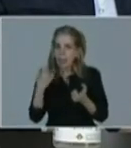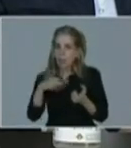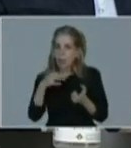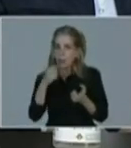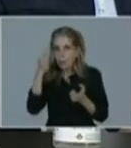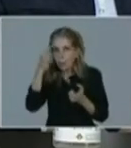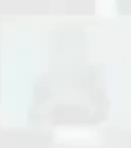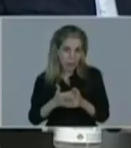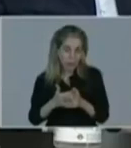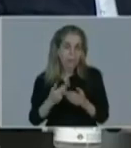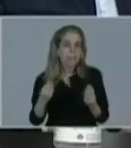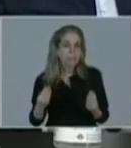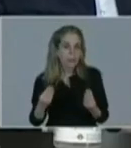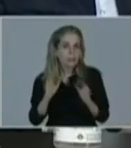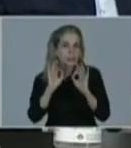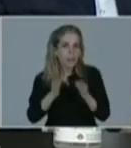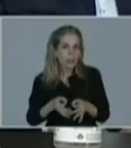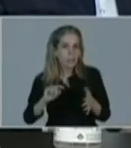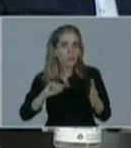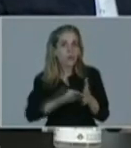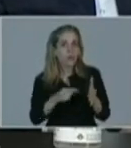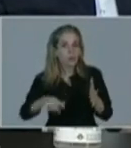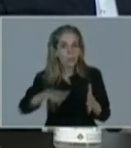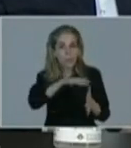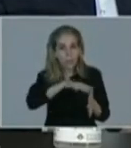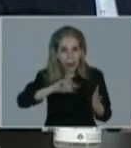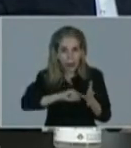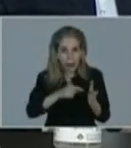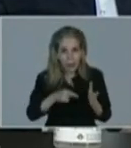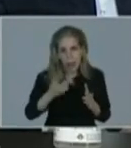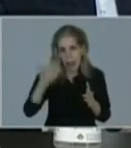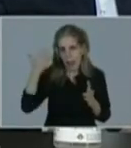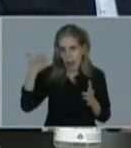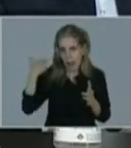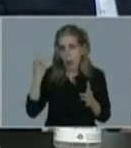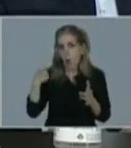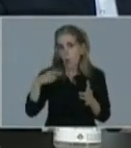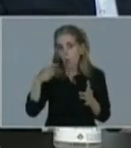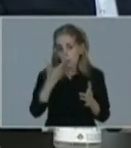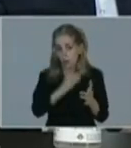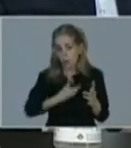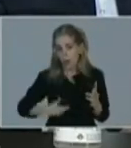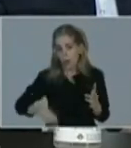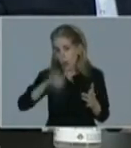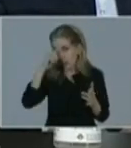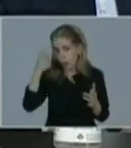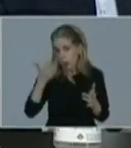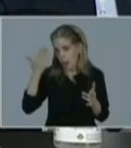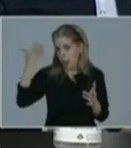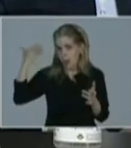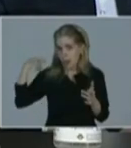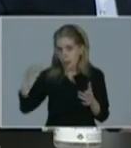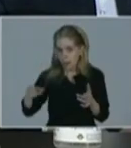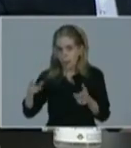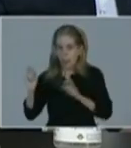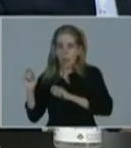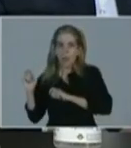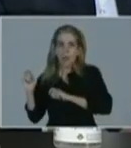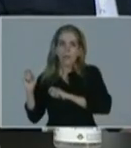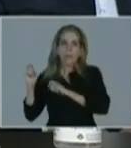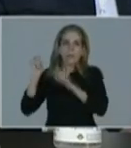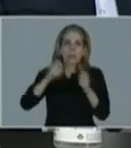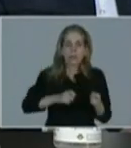provincias, los que son esenciales, los meten, legislador nacional de San Luis, lo encierran en un hotel 14 días. Aunque